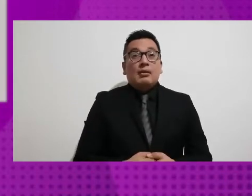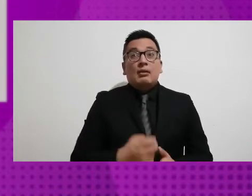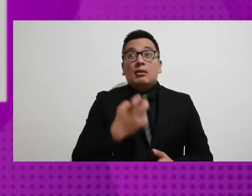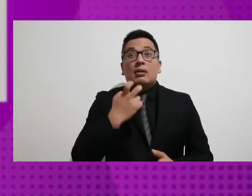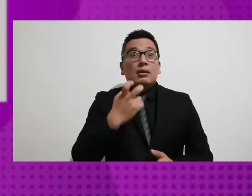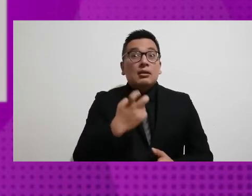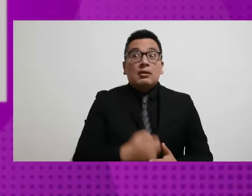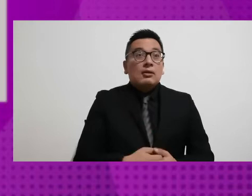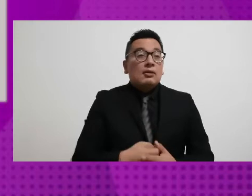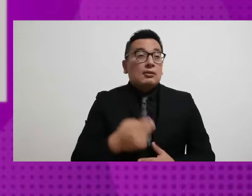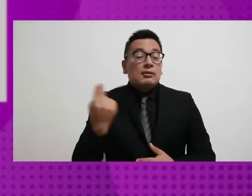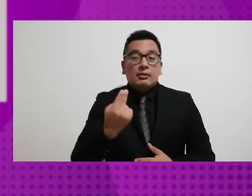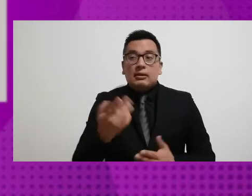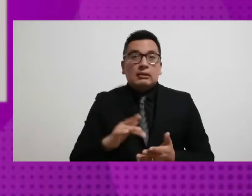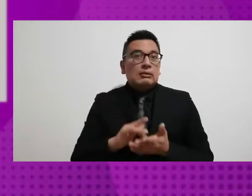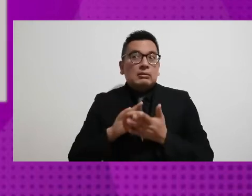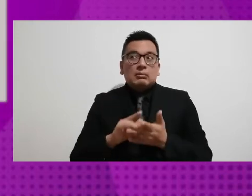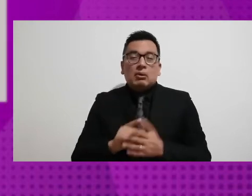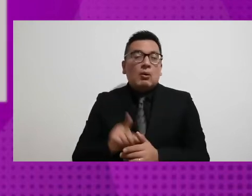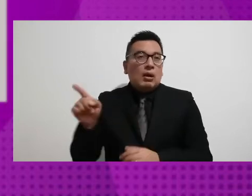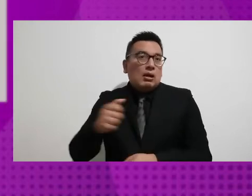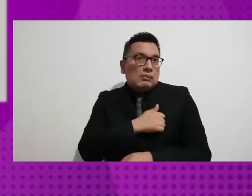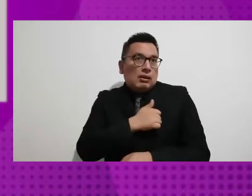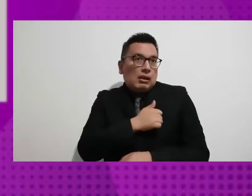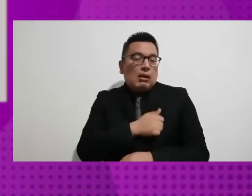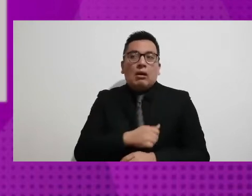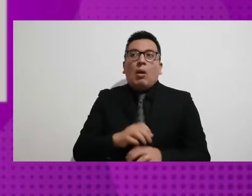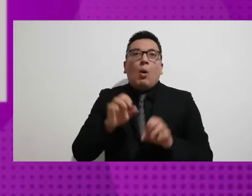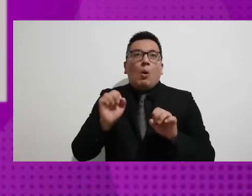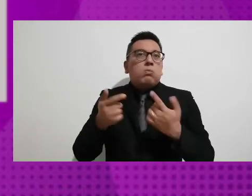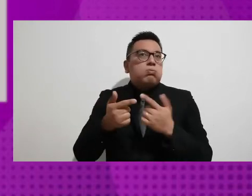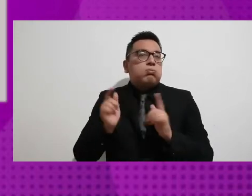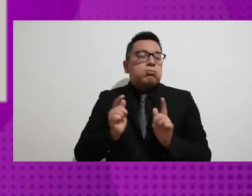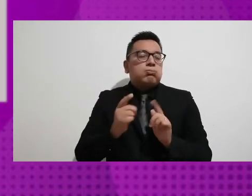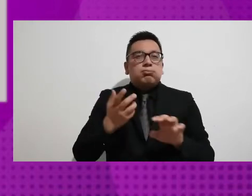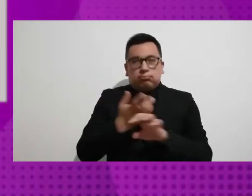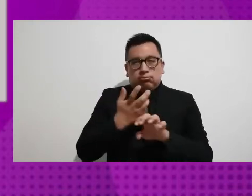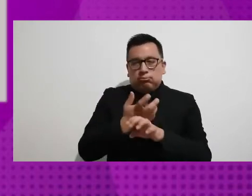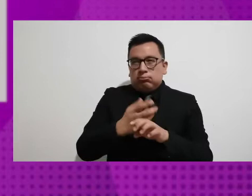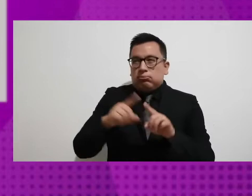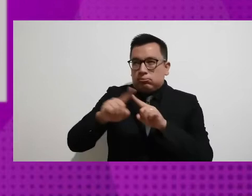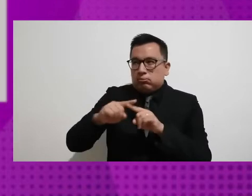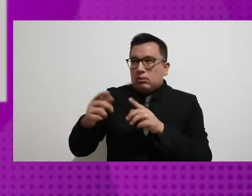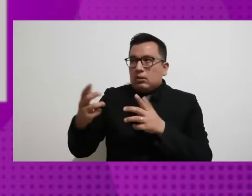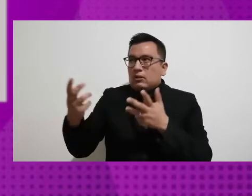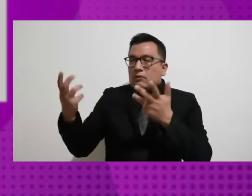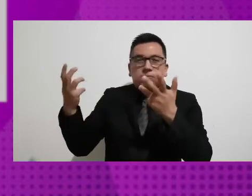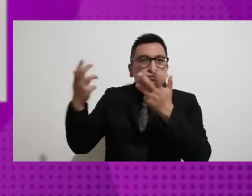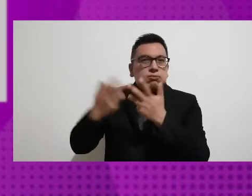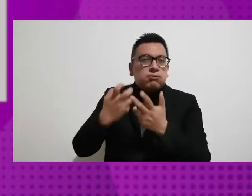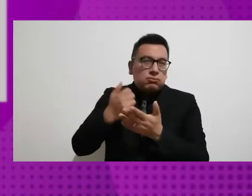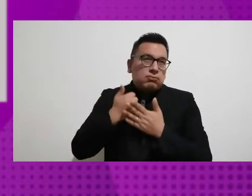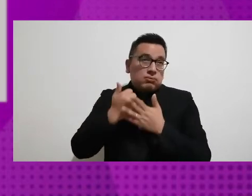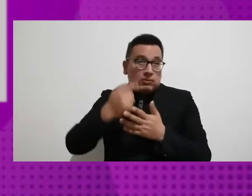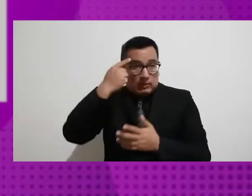no hubiera esa simbiosis entre los órganos centrales y los estados, pues no hubiéramos podido avanzar tan rápido